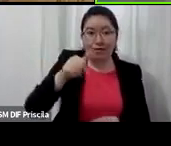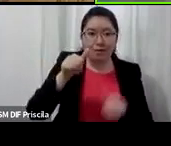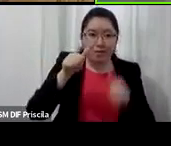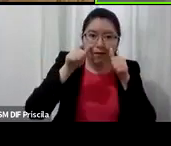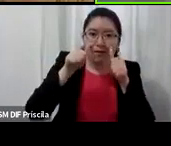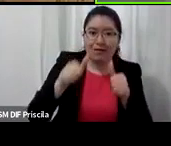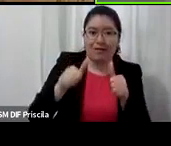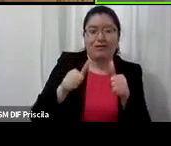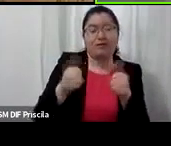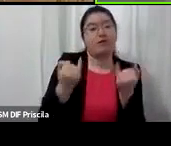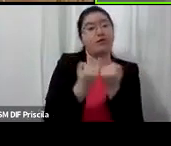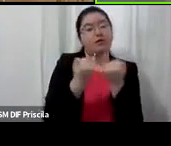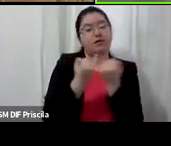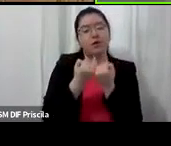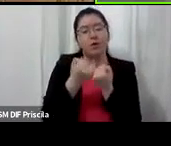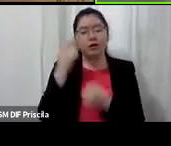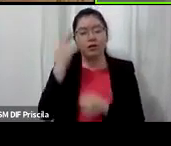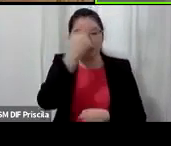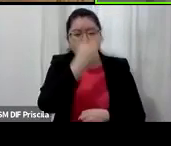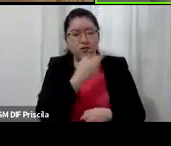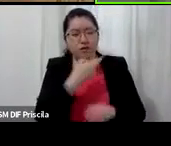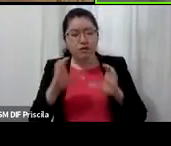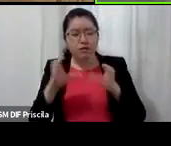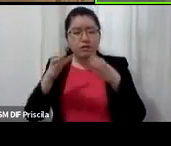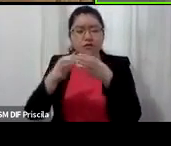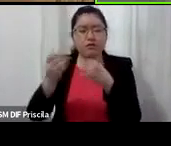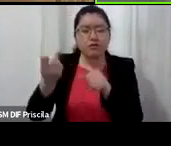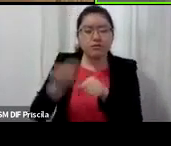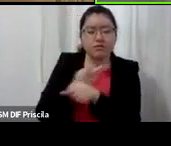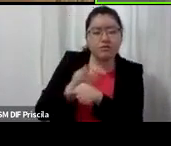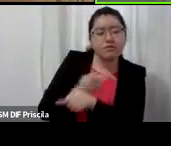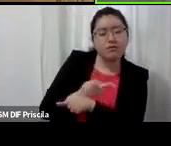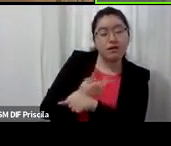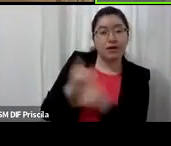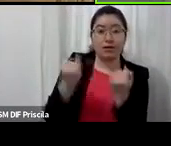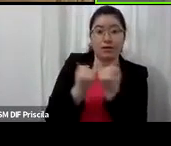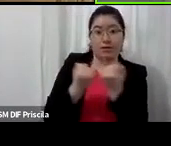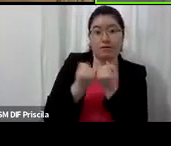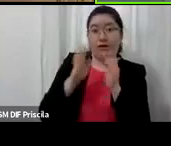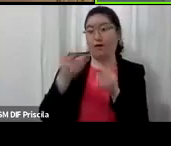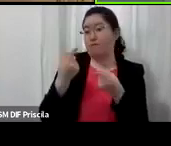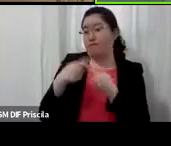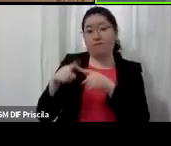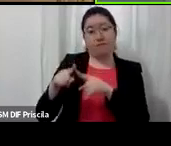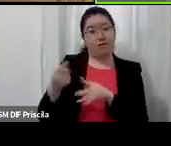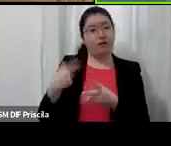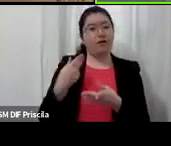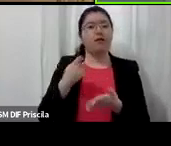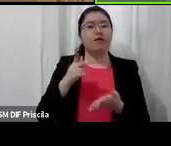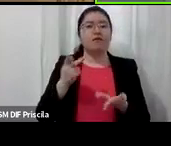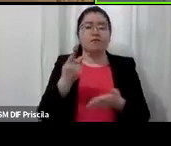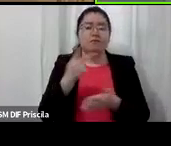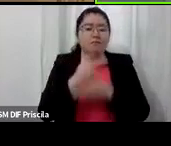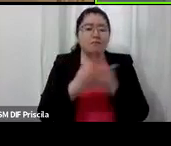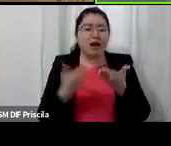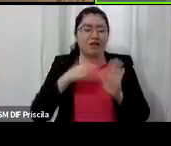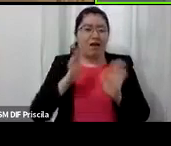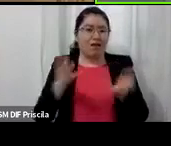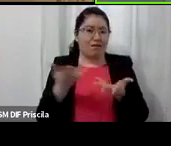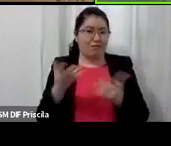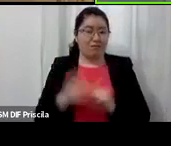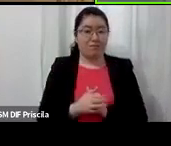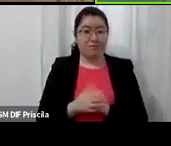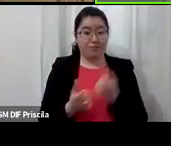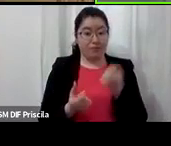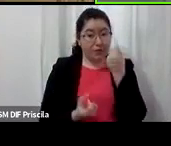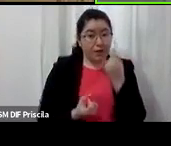vincular diferentes comunidades de prácticas que de por sí están ya vinculadas, ¿no? Entonces yo decía, en los casos en los que es posible